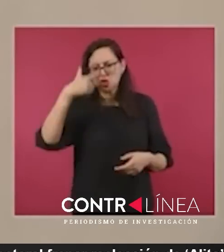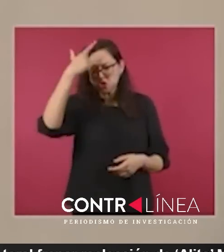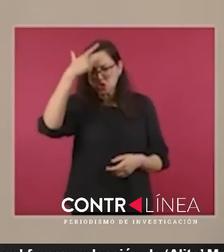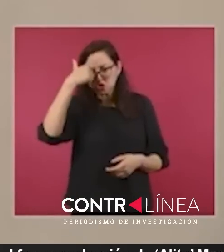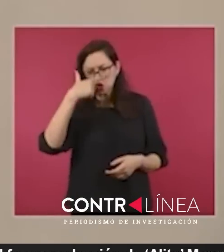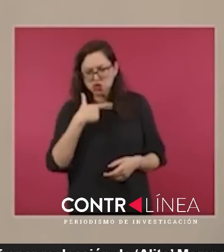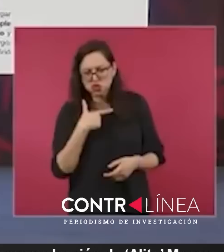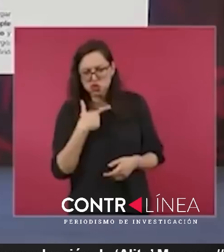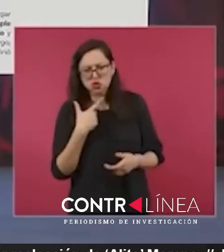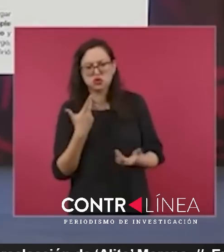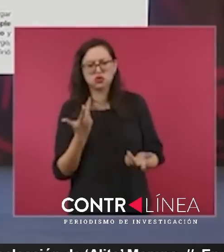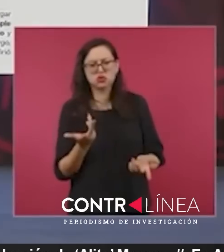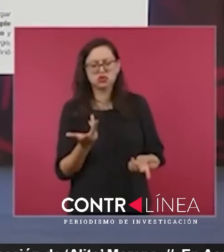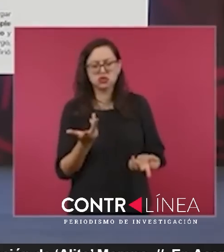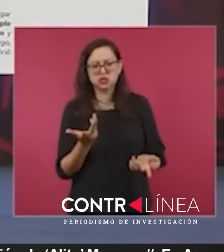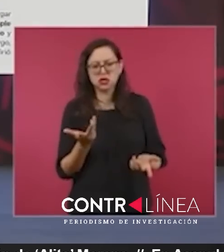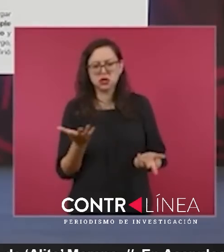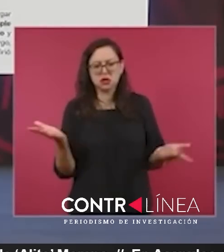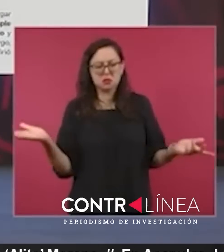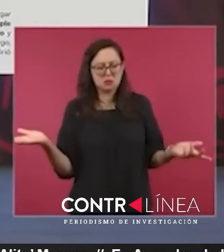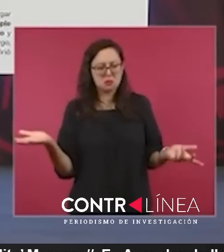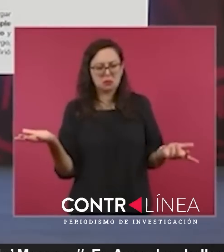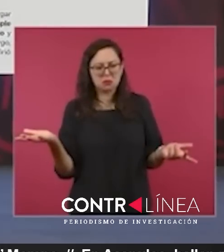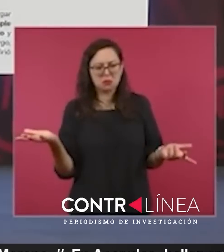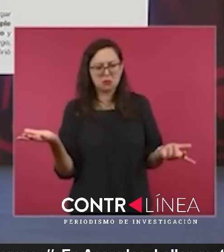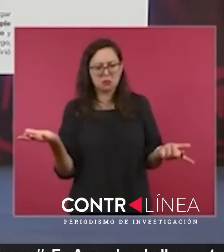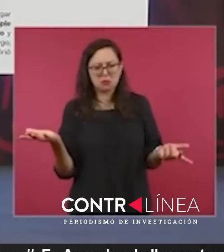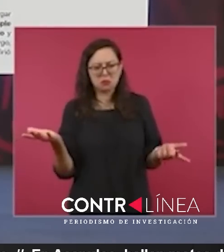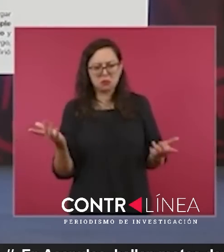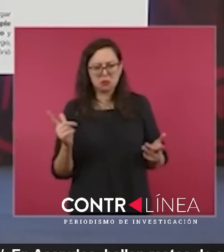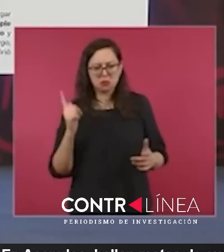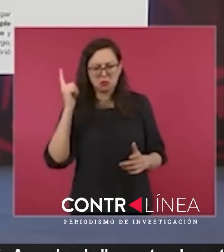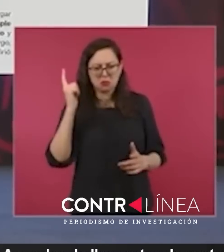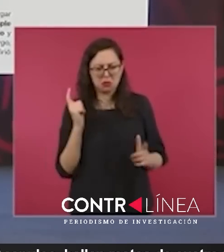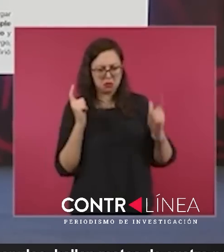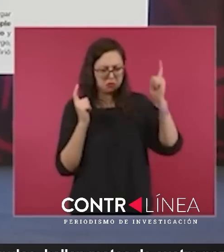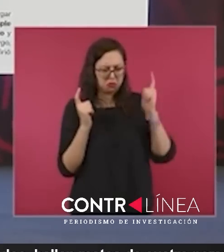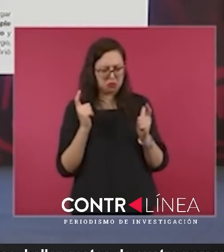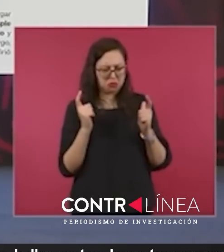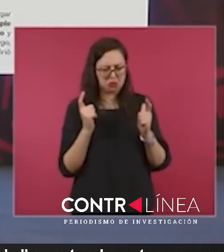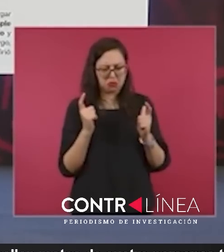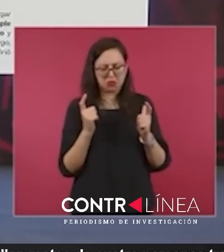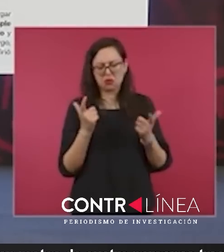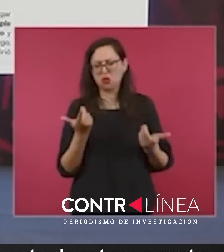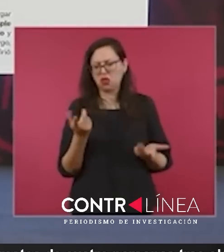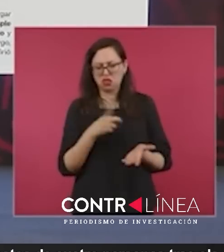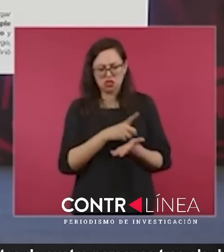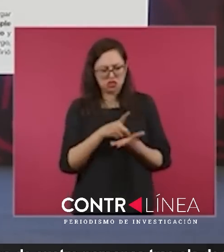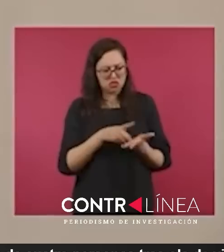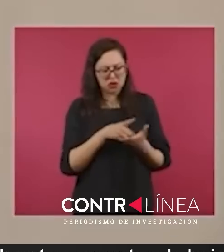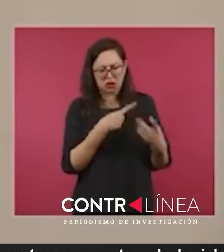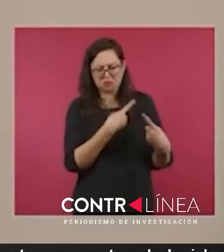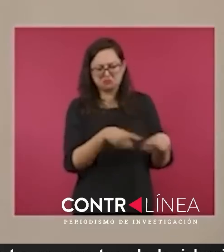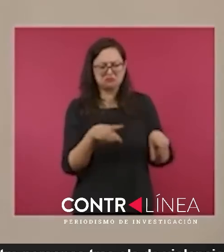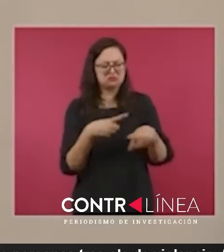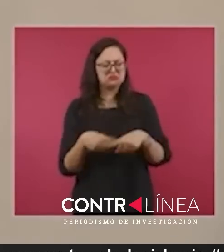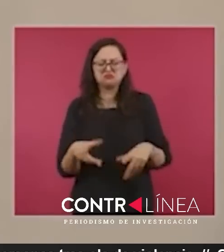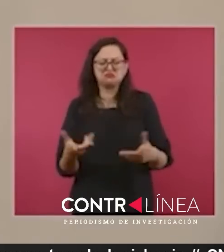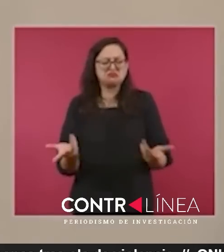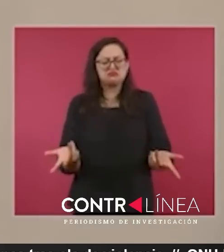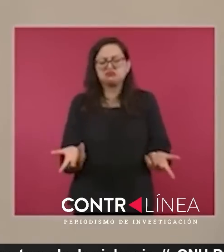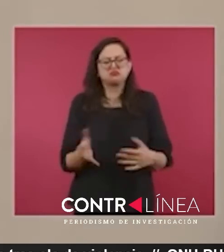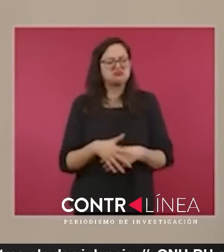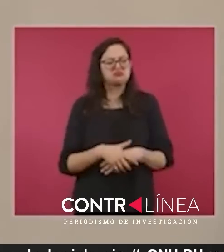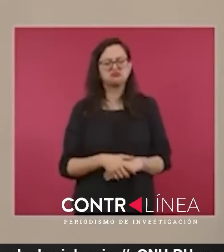fue detenido, 3:48 horas, altamente armado y con el narcótico, o sea, las pastillas de fentanilo y